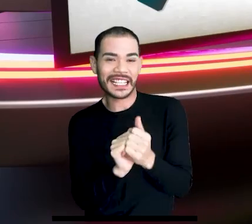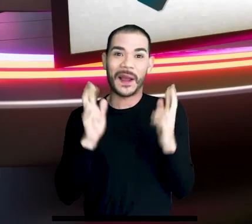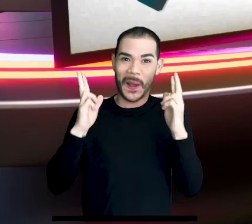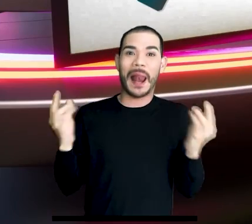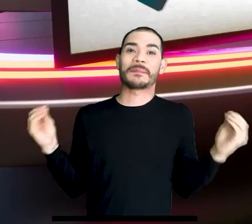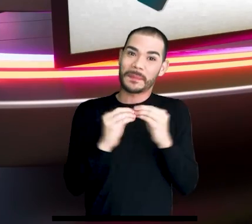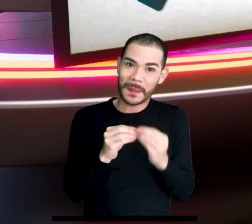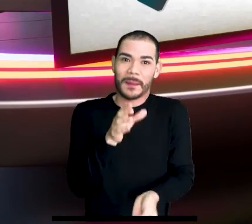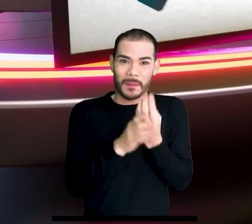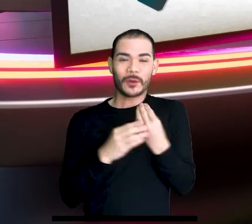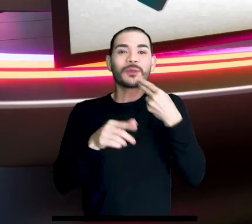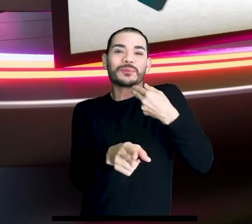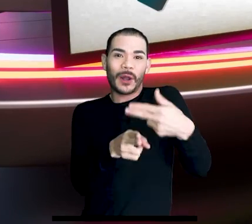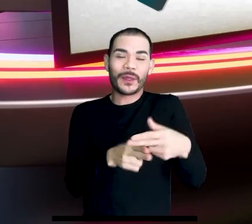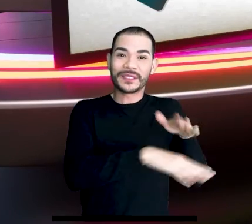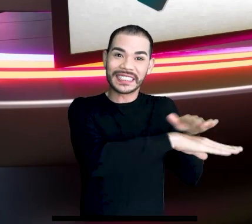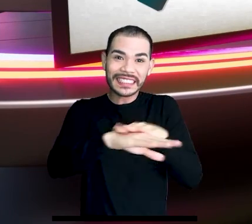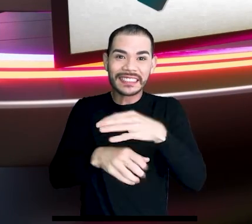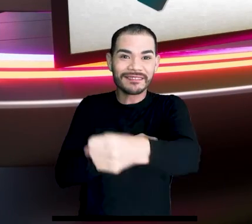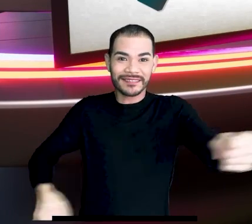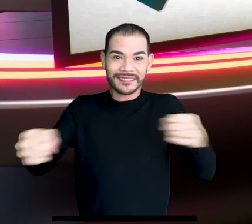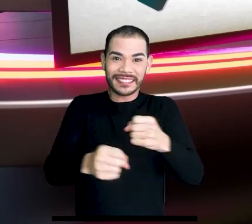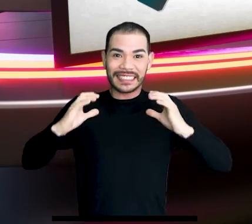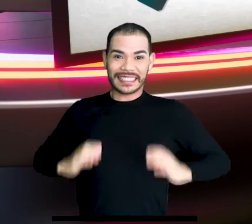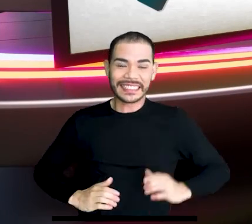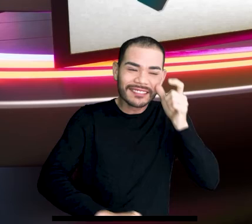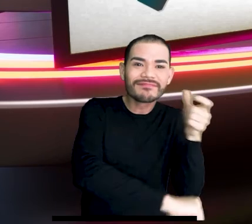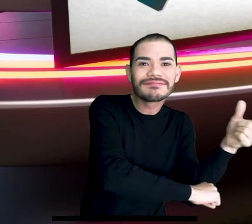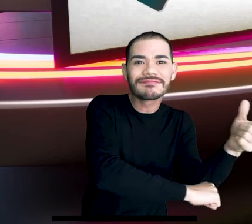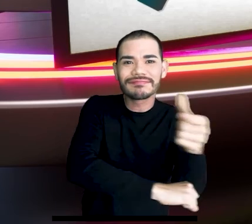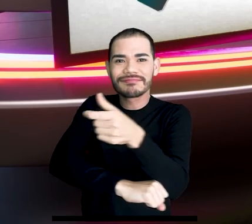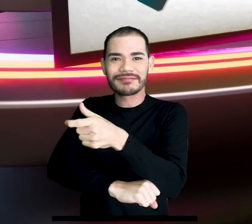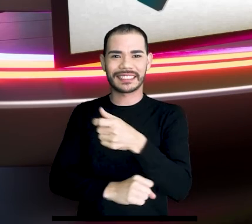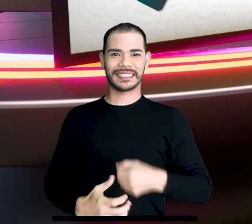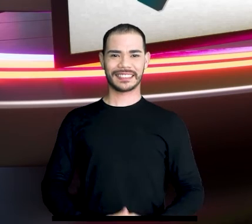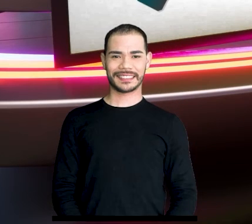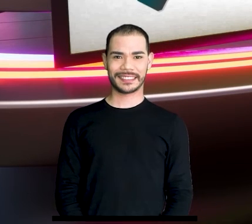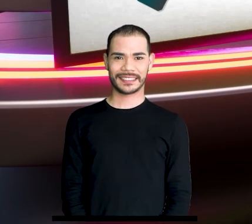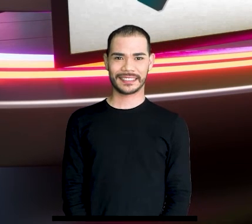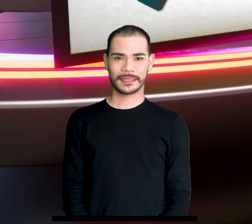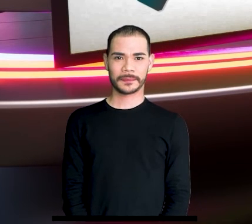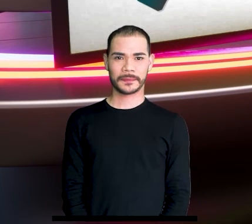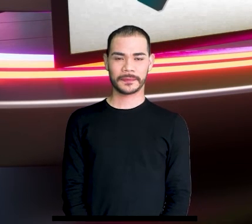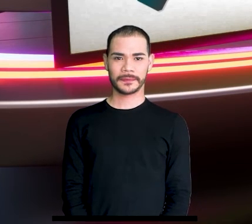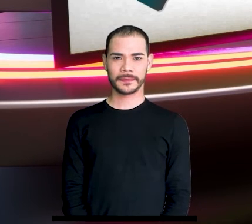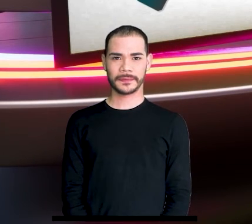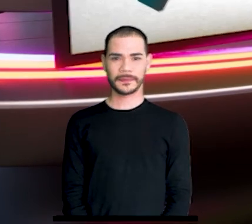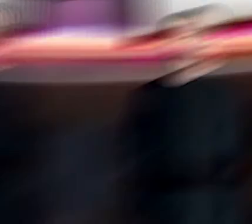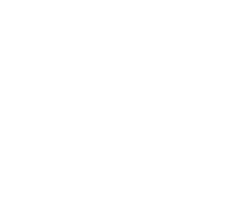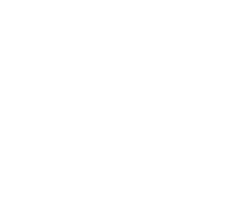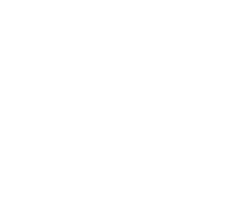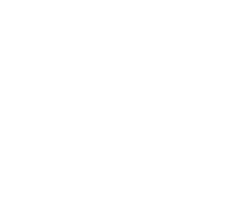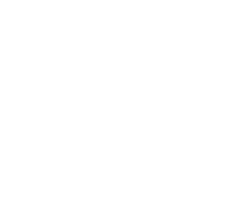de todos. Gracias por acompañarnos. Esperamos tener más productos próximamente. Somos los ojos de la ciudadanía.